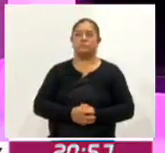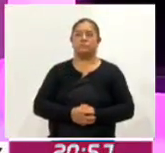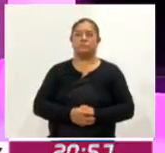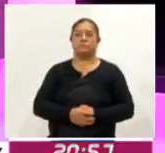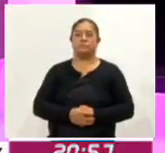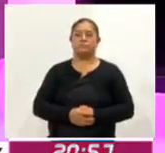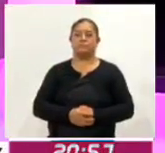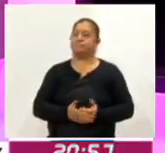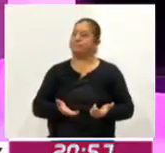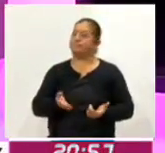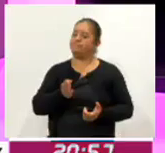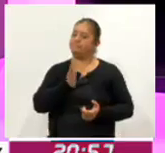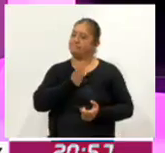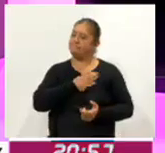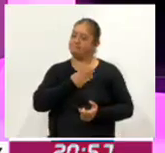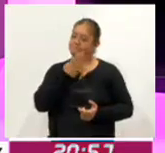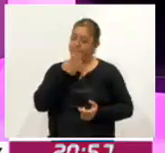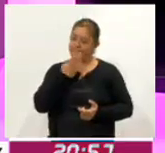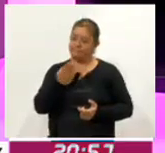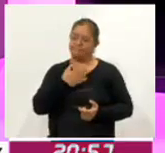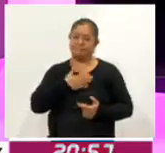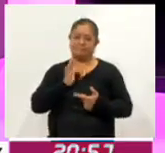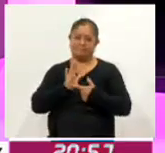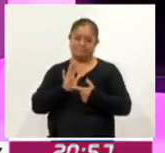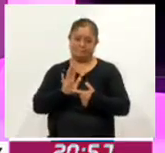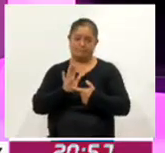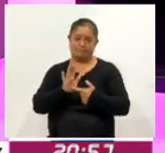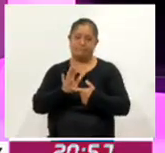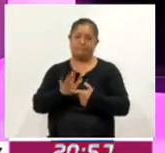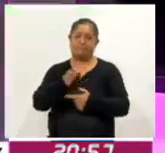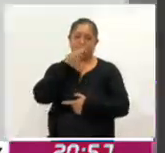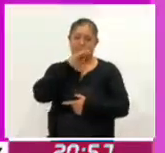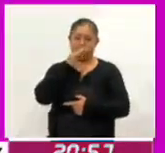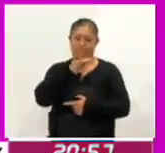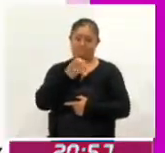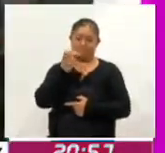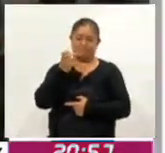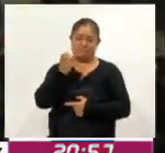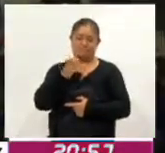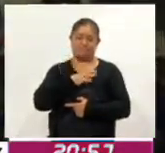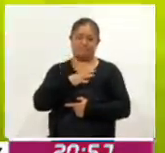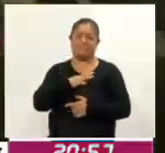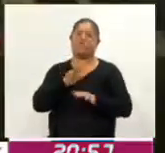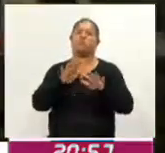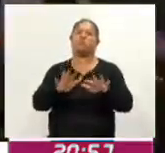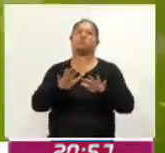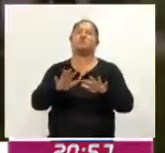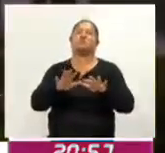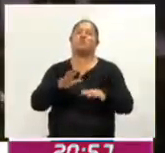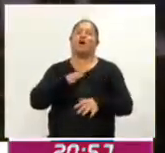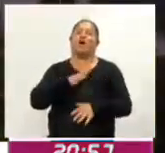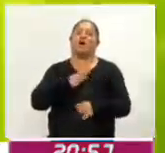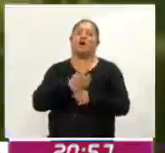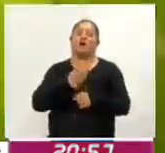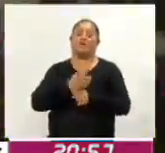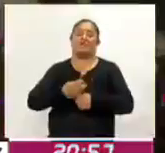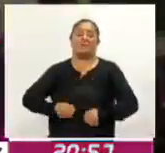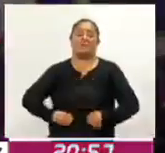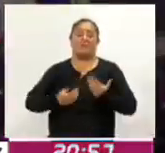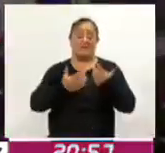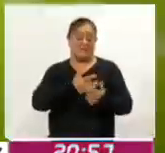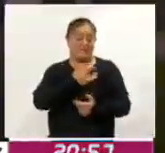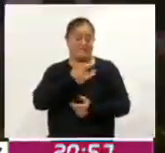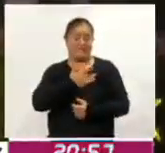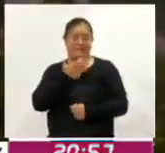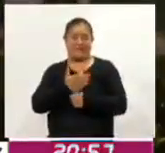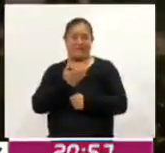Y pues bien, queremos mostrarle parte de la fiesta, del júbilo que se está viviendo en estos